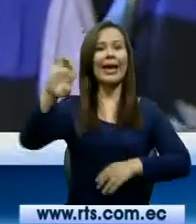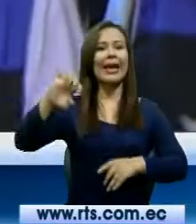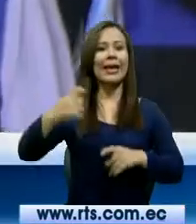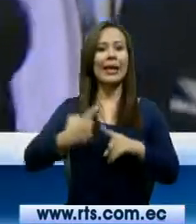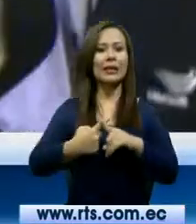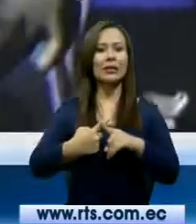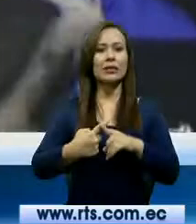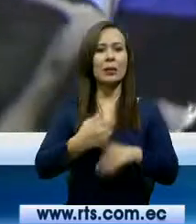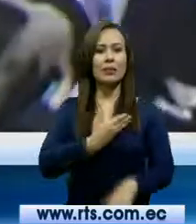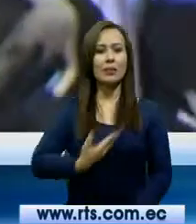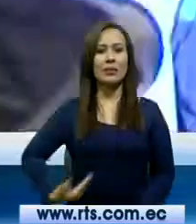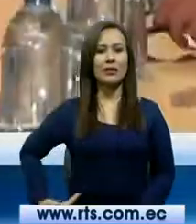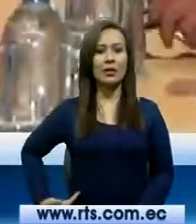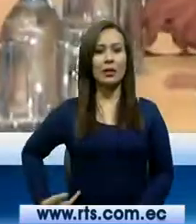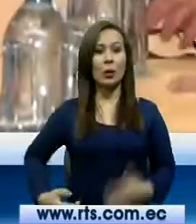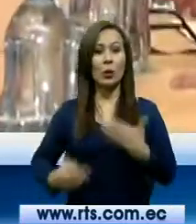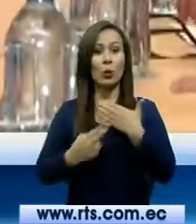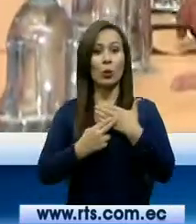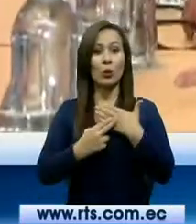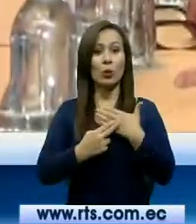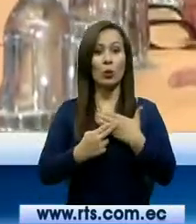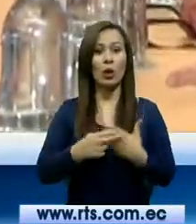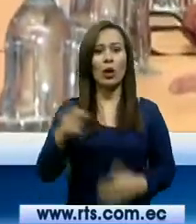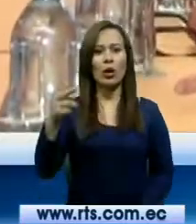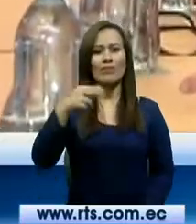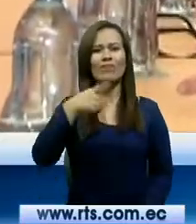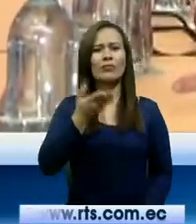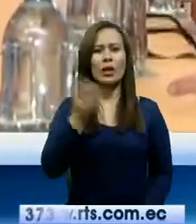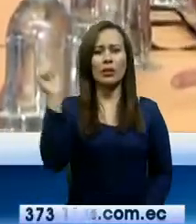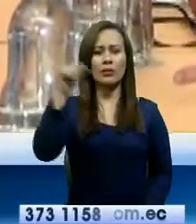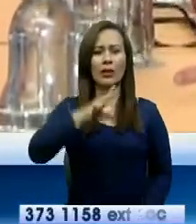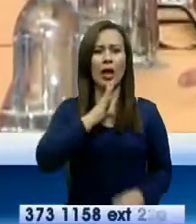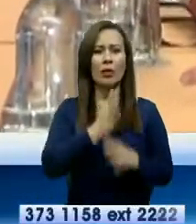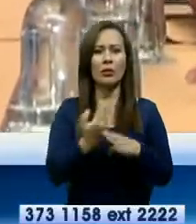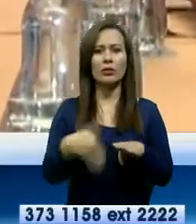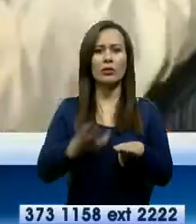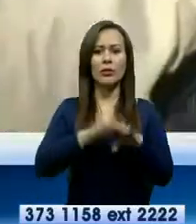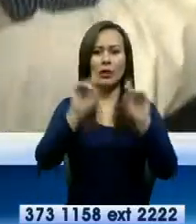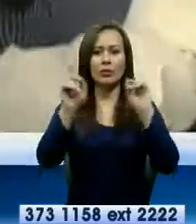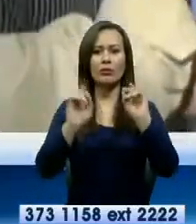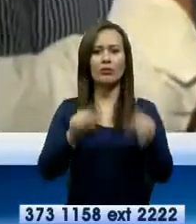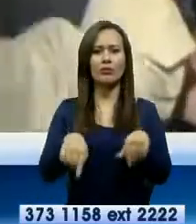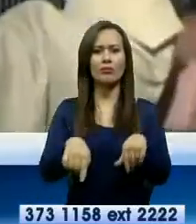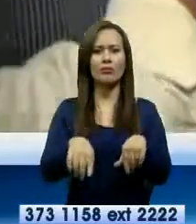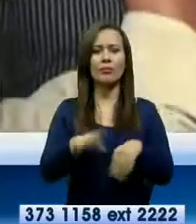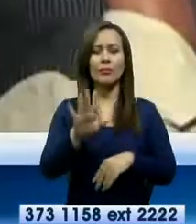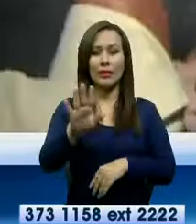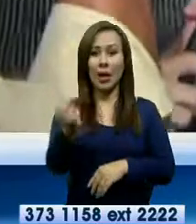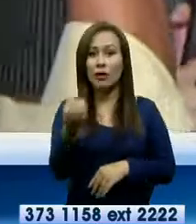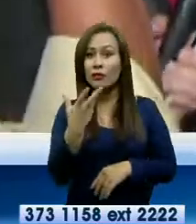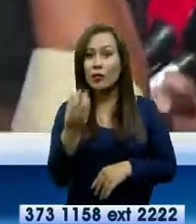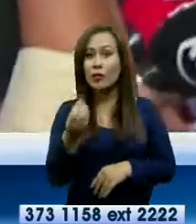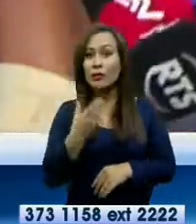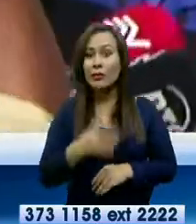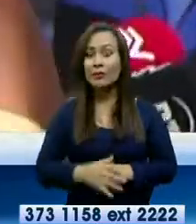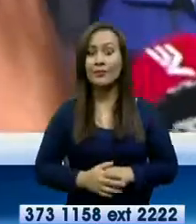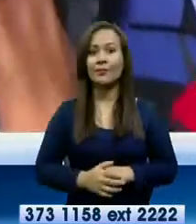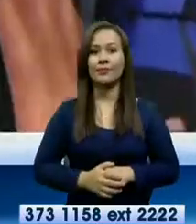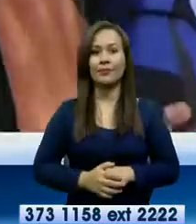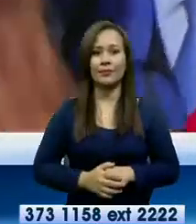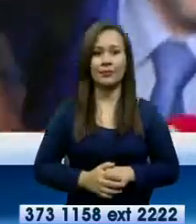expresidente uruguayo José Mujica, que de entrada dio sus impresiones respecto al proceso electoral. Unas palabras que nos puede decir respecto a este